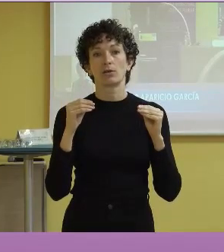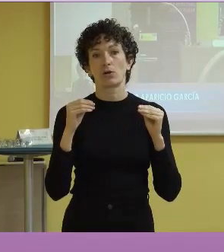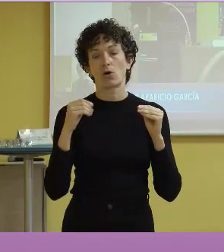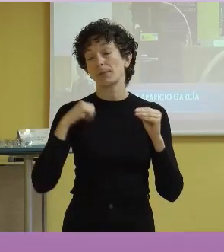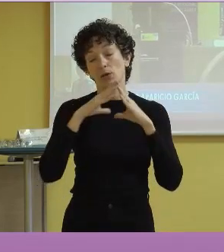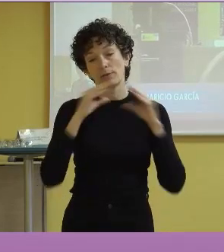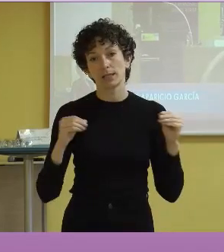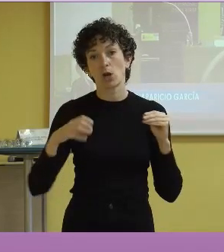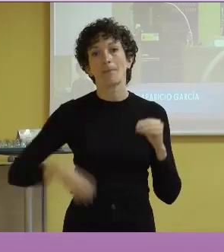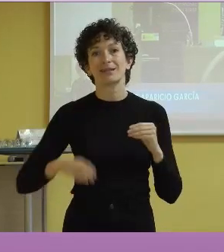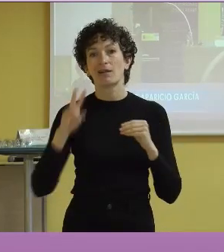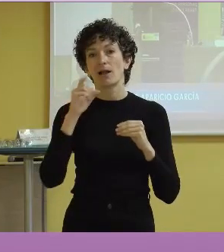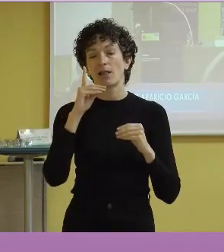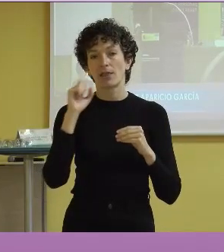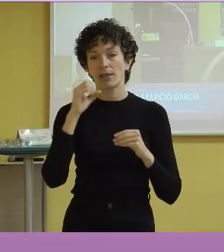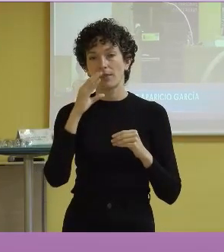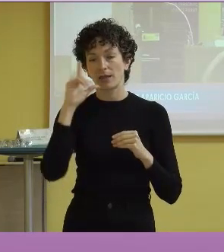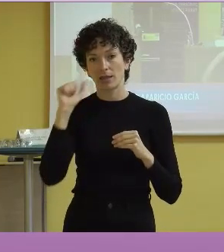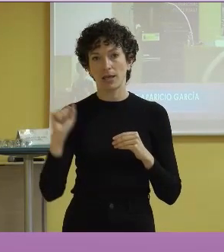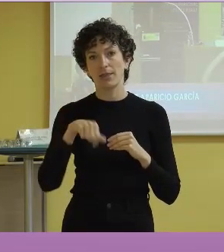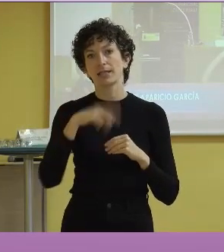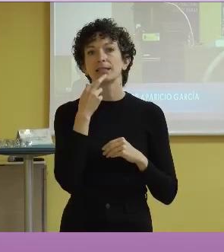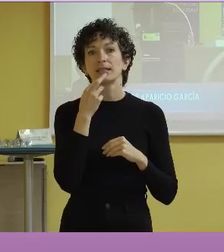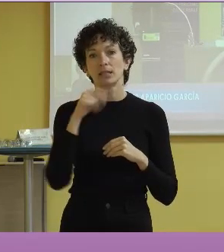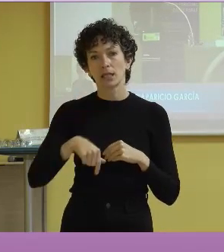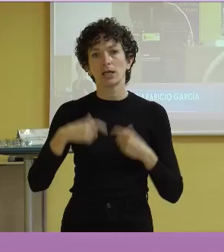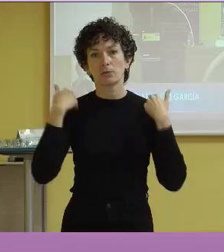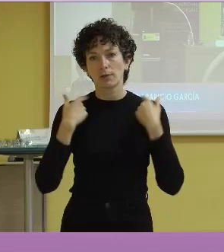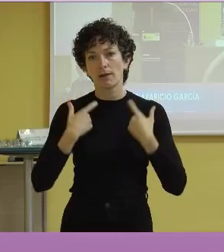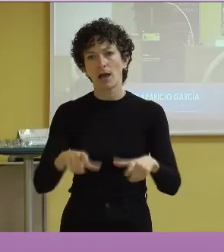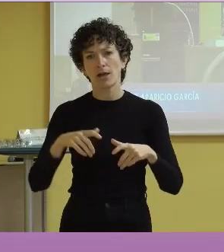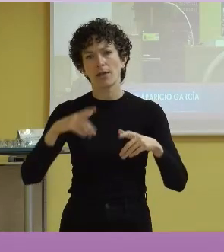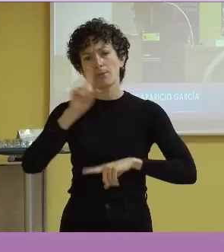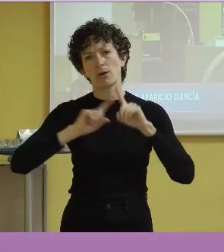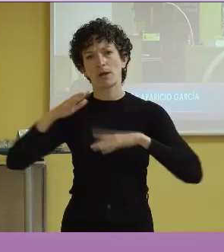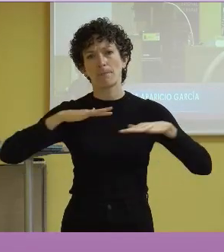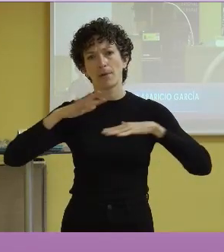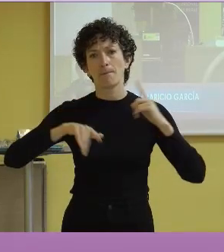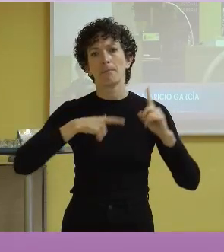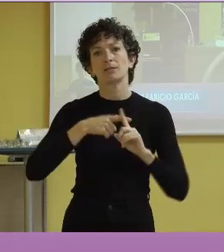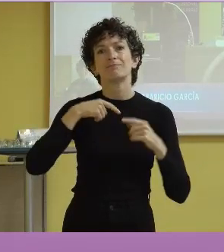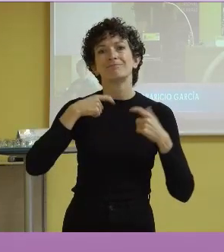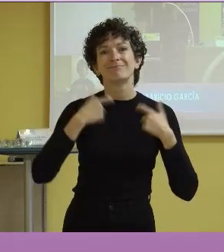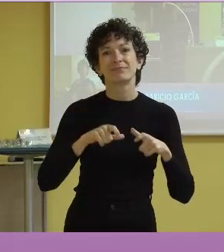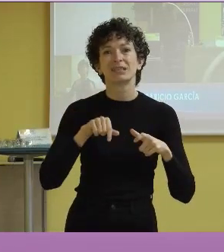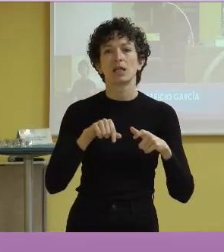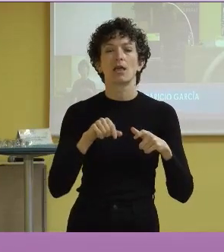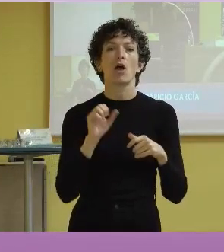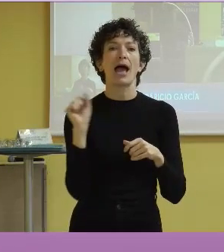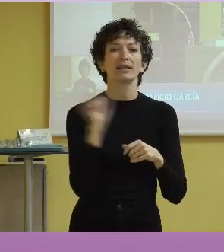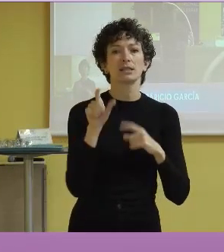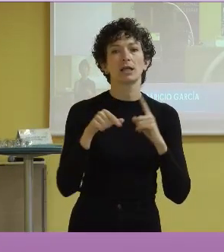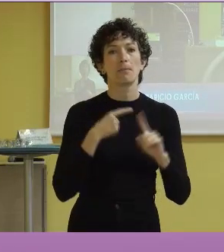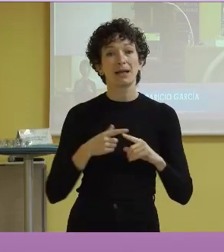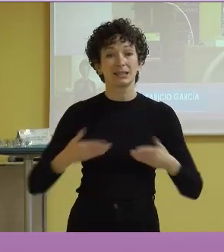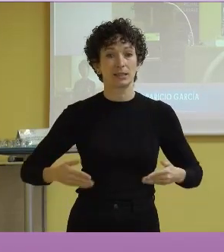en Santander. Responsable de área de trastornos del movimiento y la unidad de referencia CESUR de ataxias y paraplegias